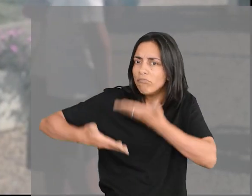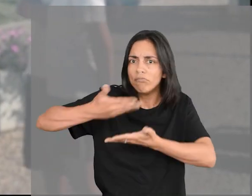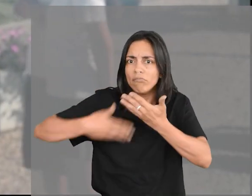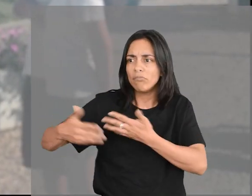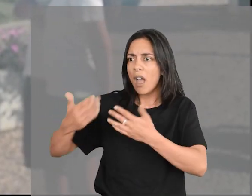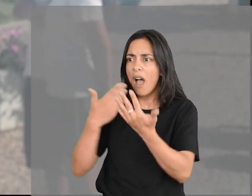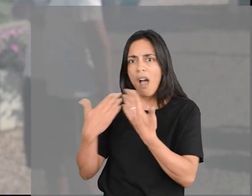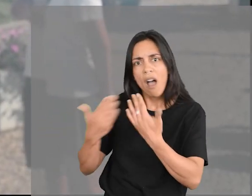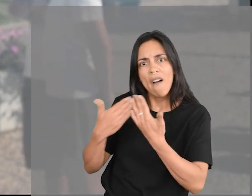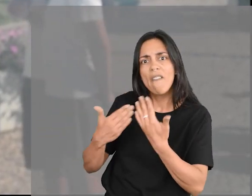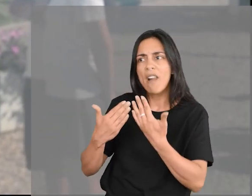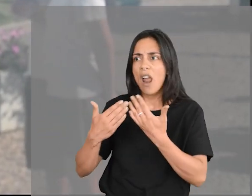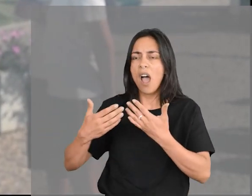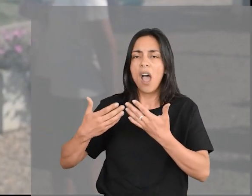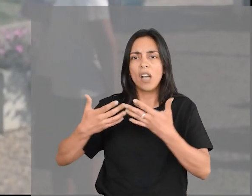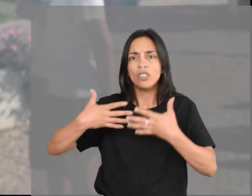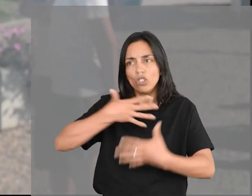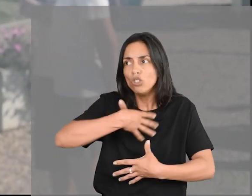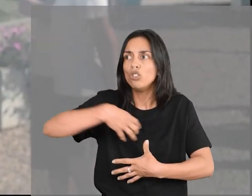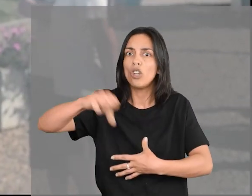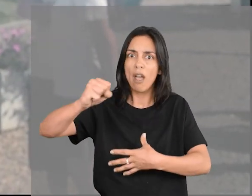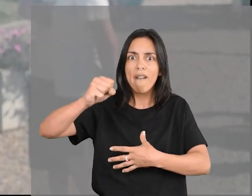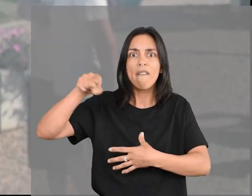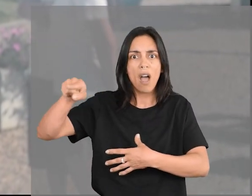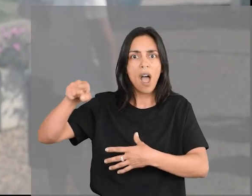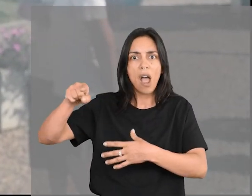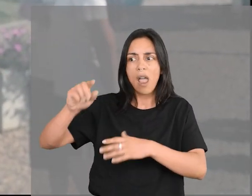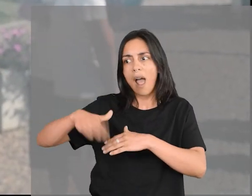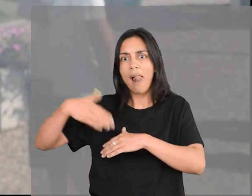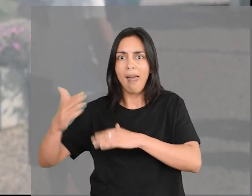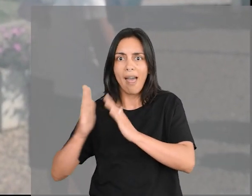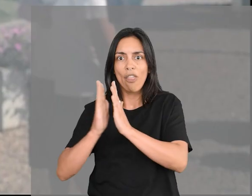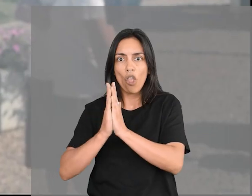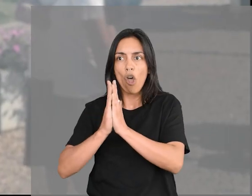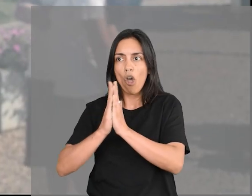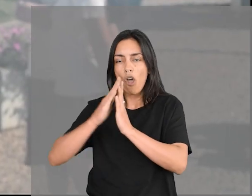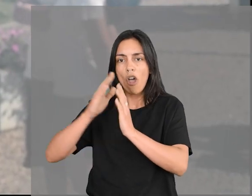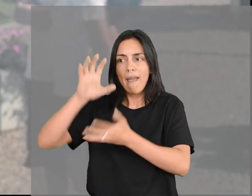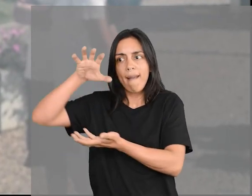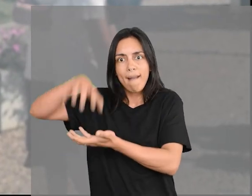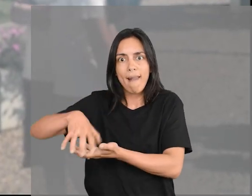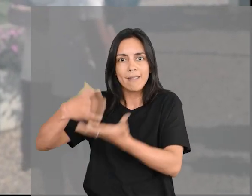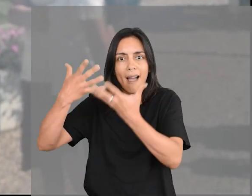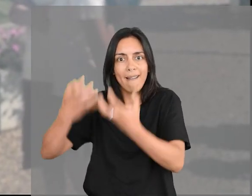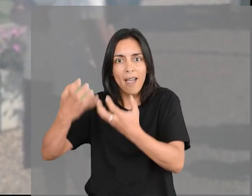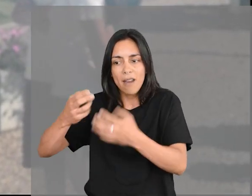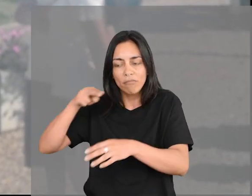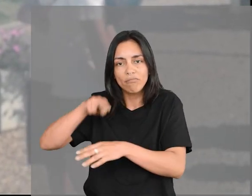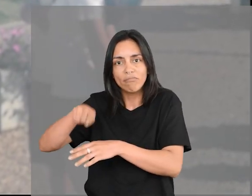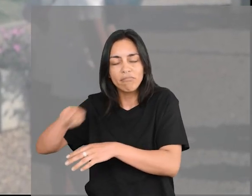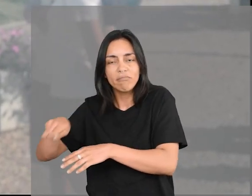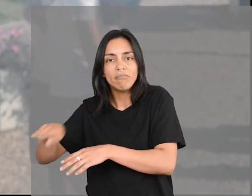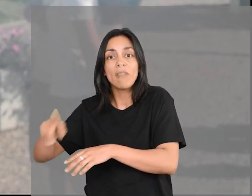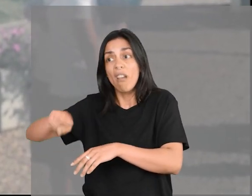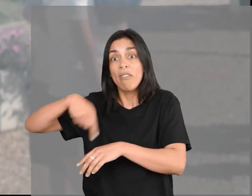cementerio con su ataúd a la iglesia y para poder enterrarlo. Y